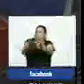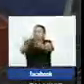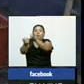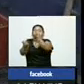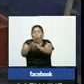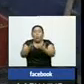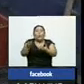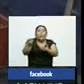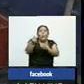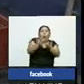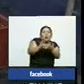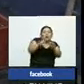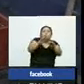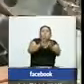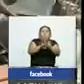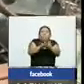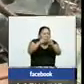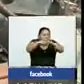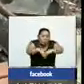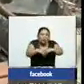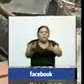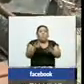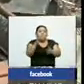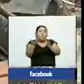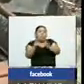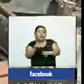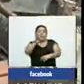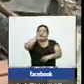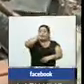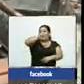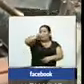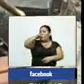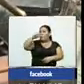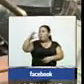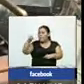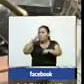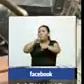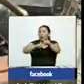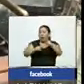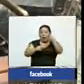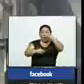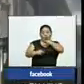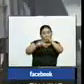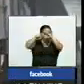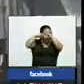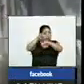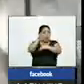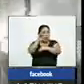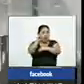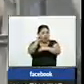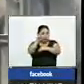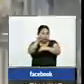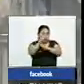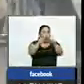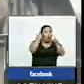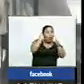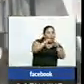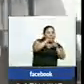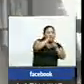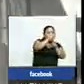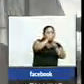Las pérdidas de los comerciantes ascienden a más de 5 mil dólares. Con imágenes de Ricardo Tobar, Inmar Batres,